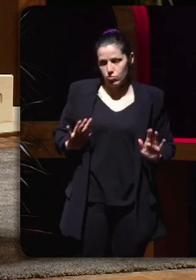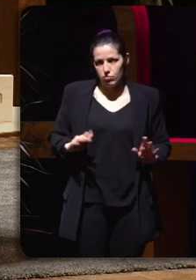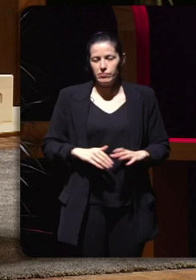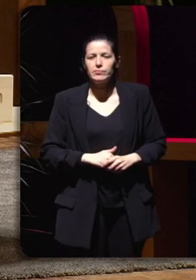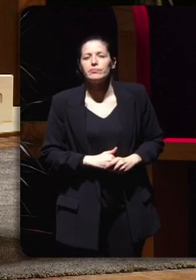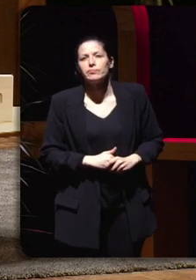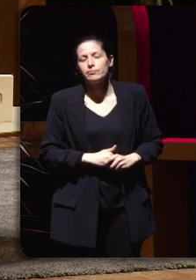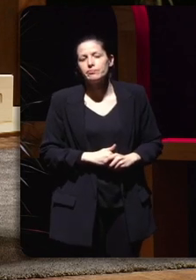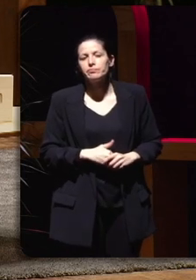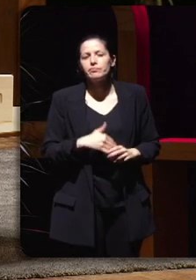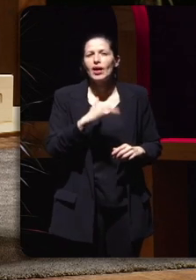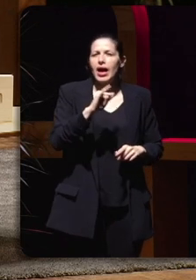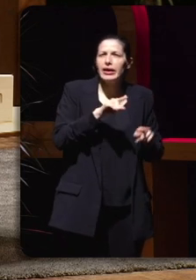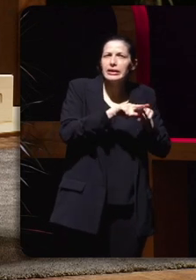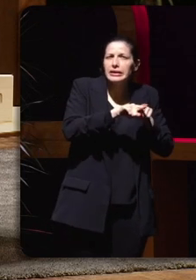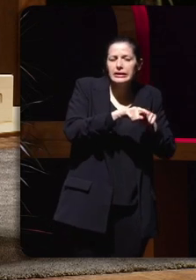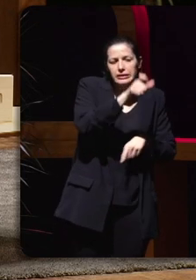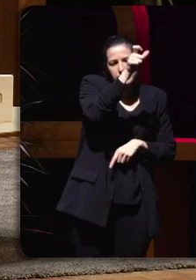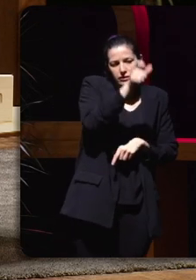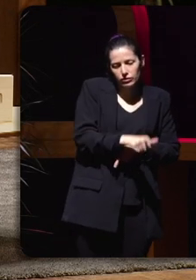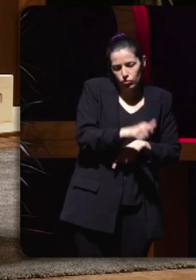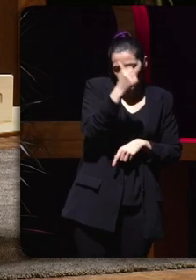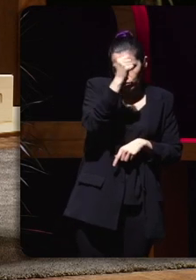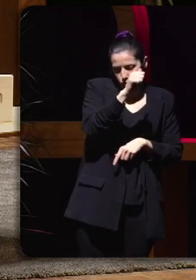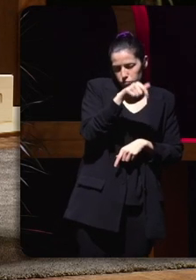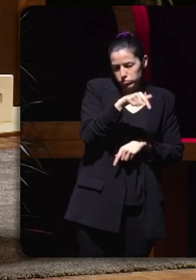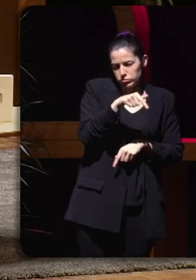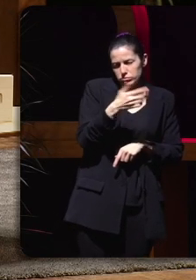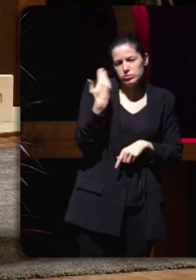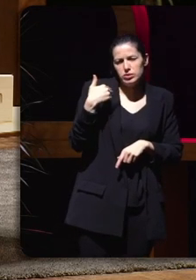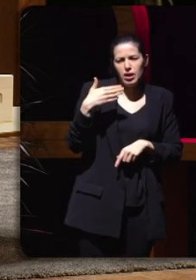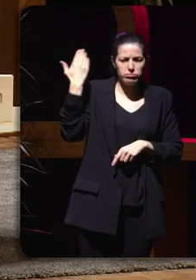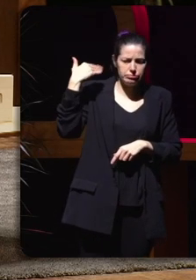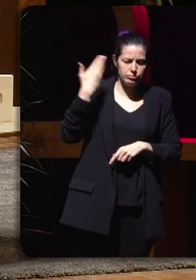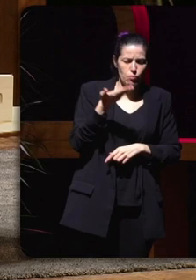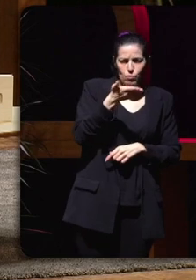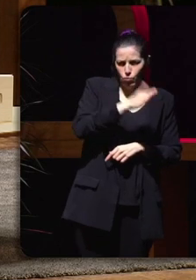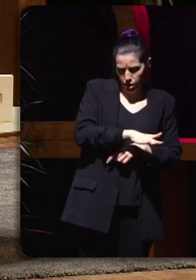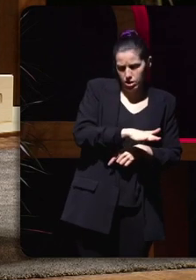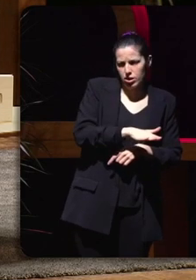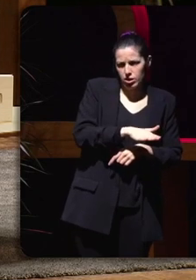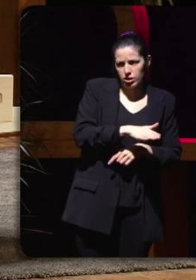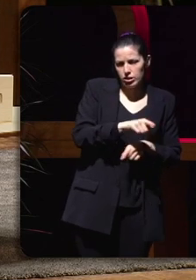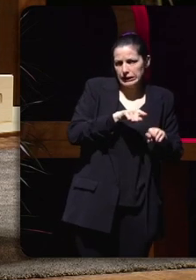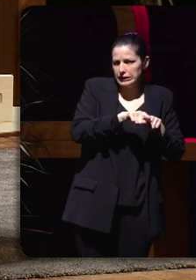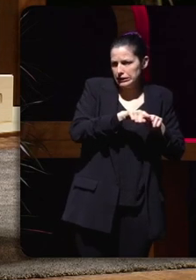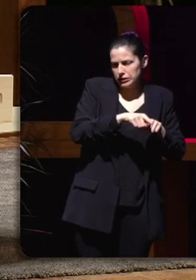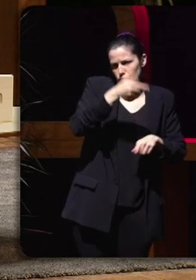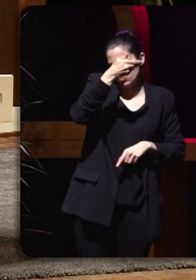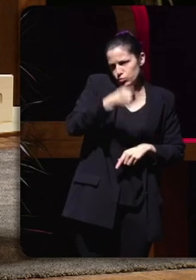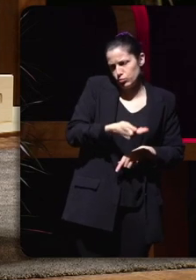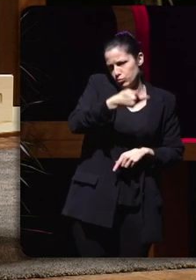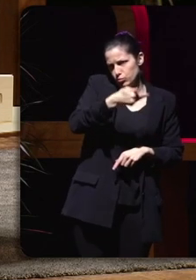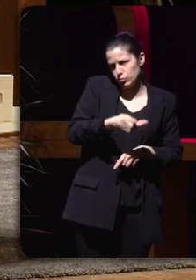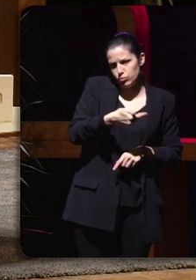hay un crítico de hace que murió hace ya bastantes décadas del abc que era un gran crítico de televisión que se llama Enrique del